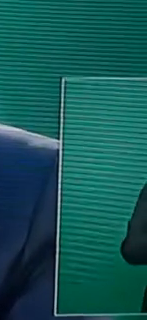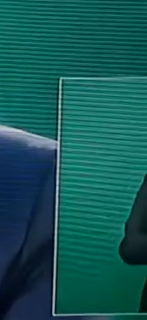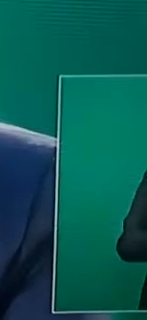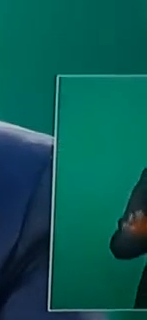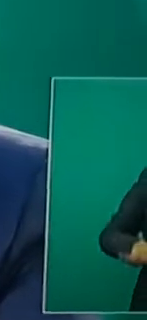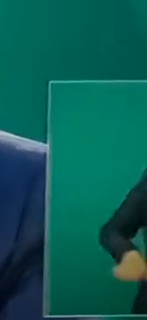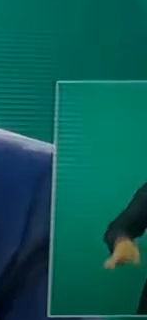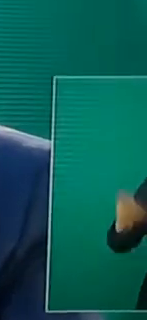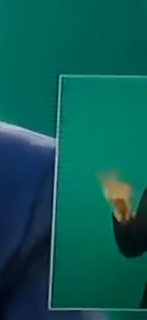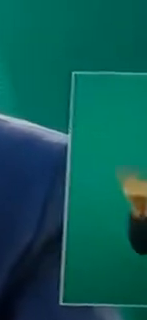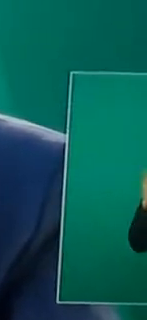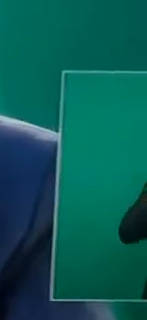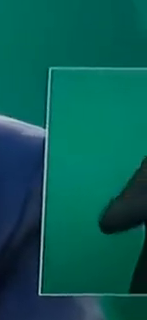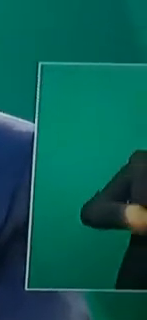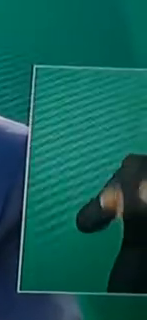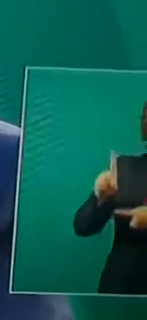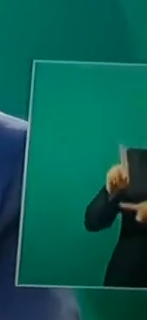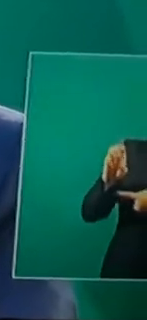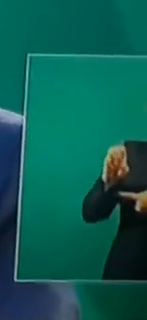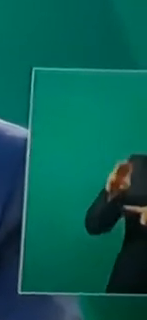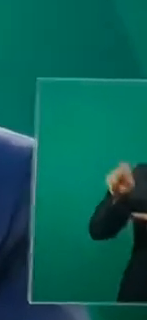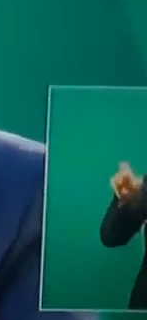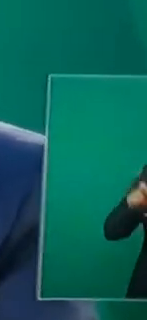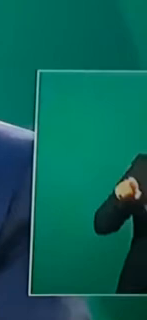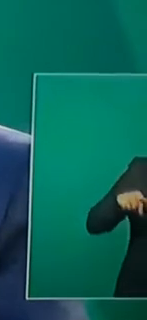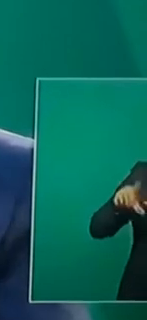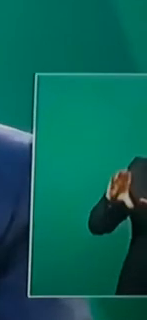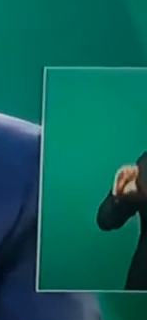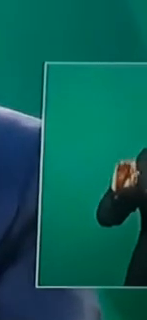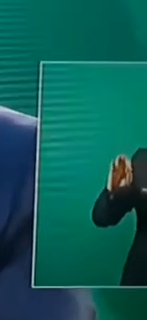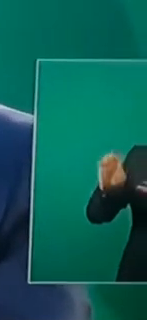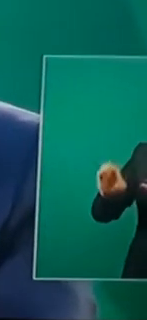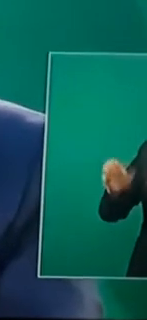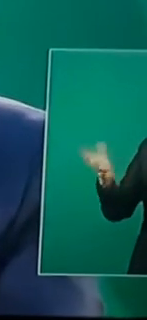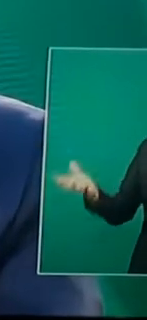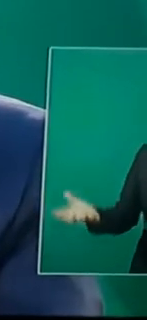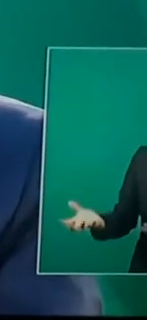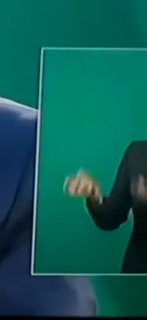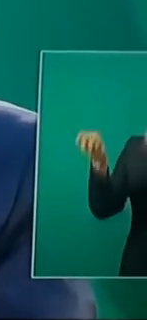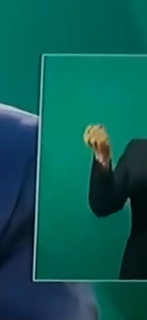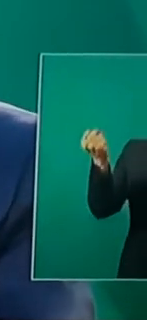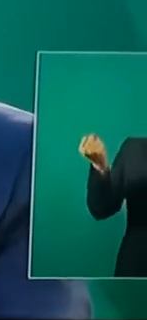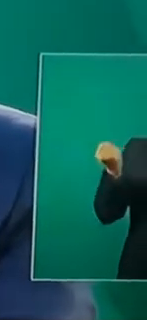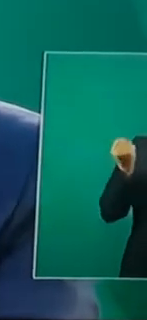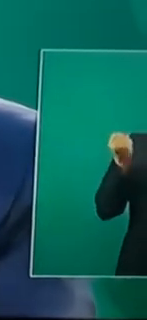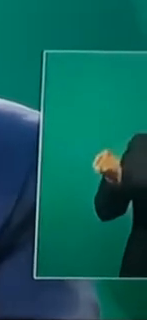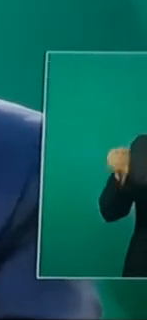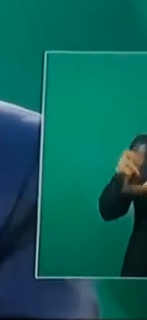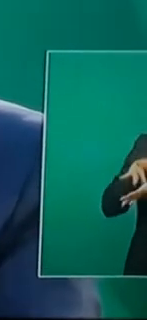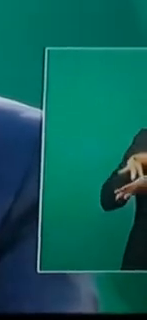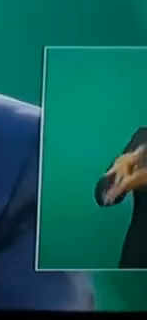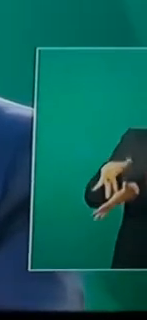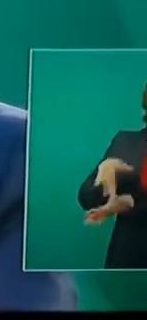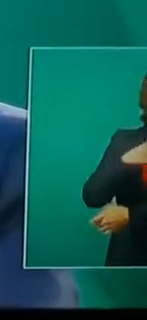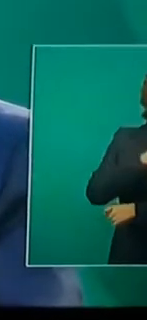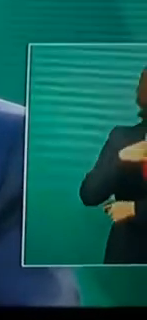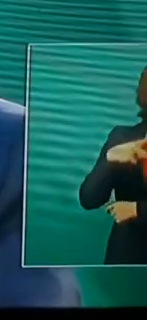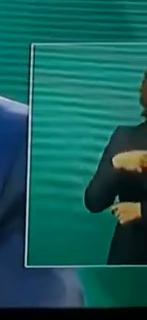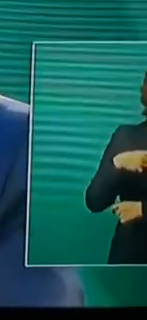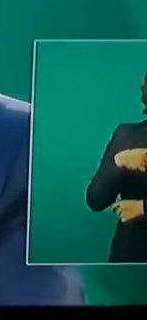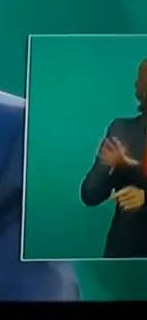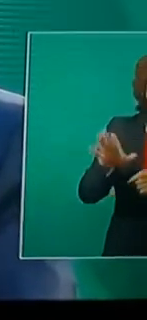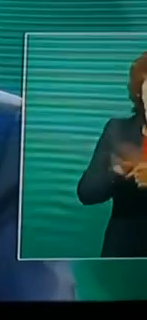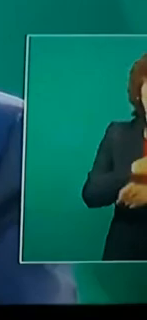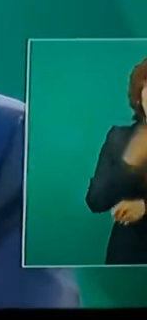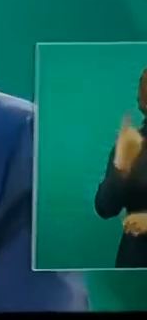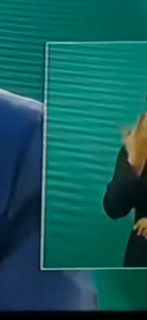y fortalecer a la Comisión Federal de Electricidad. Rescatarlas, porque las estaban destruyendo de